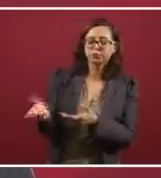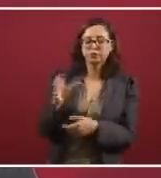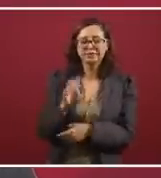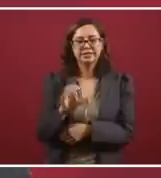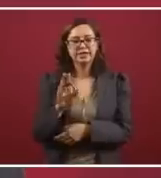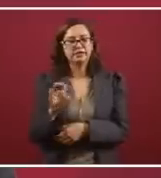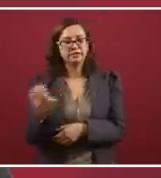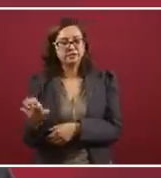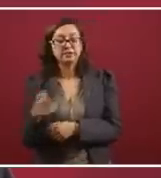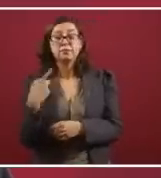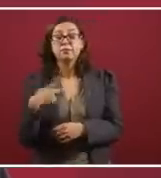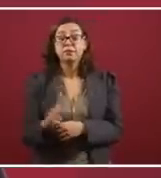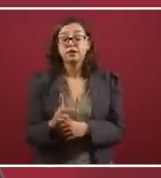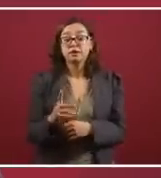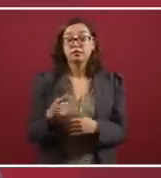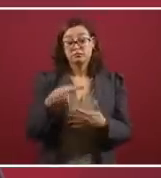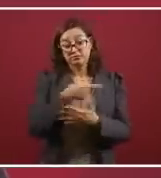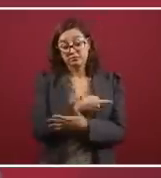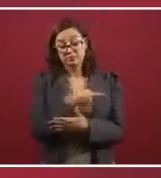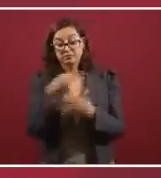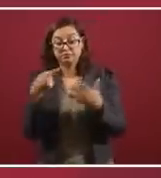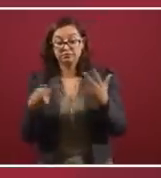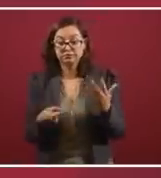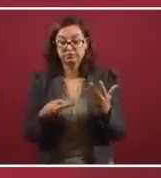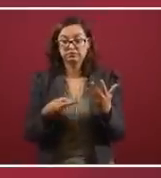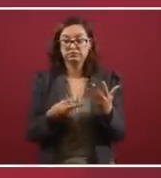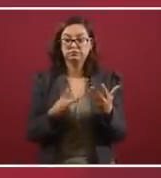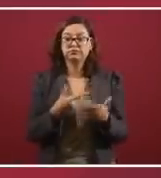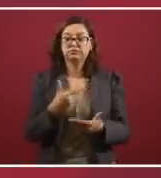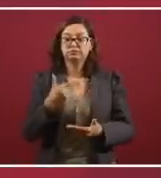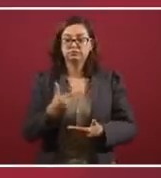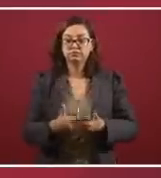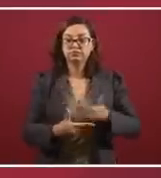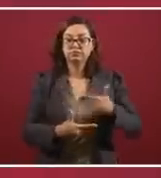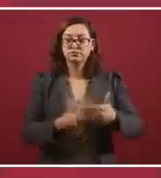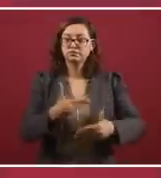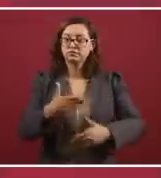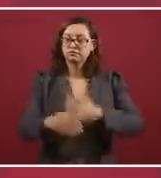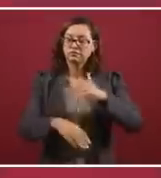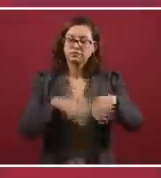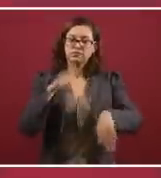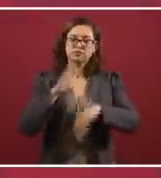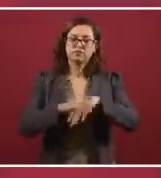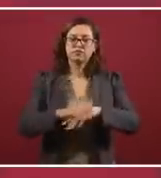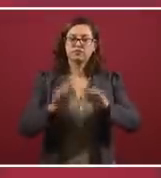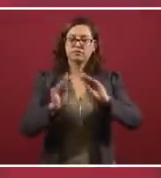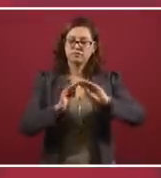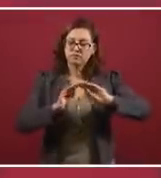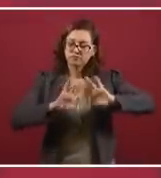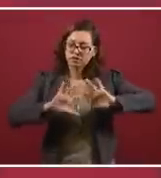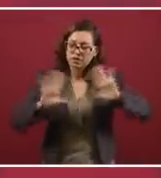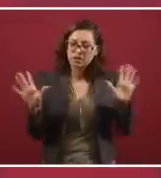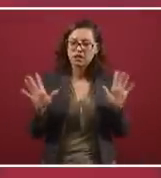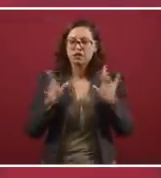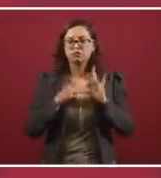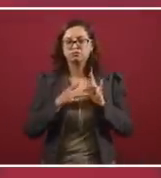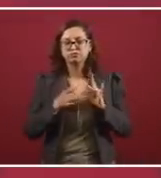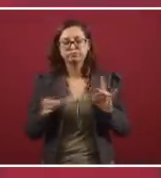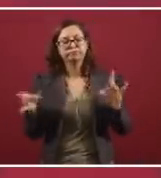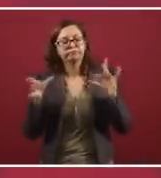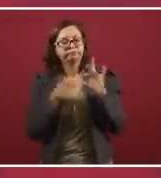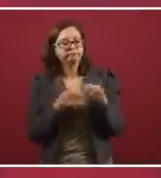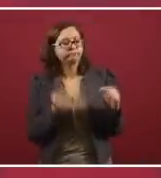Pero todo esto se va a explicar de manera